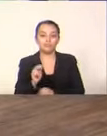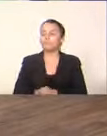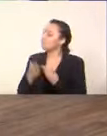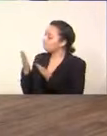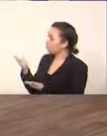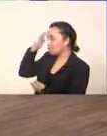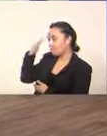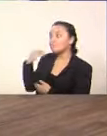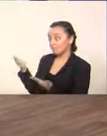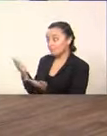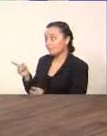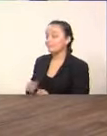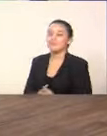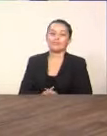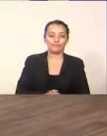Veamos.